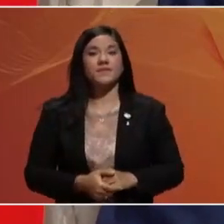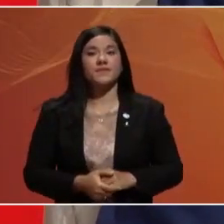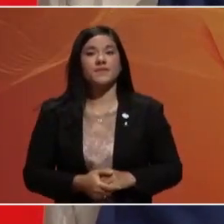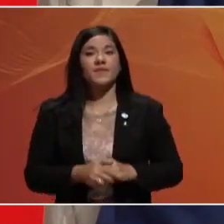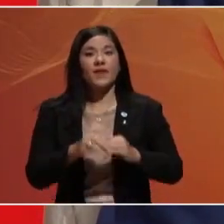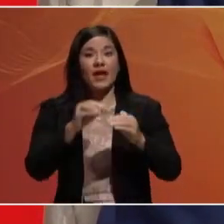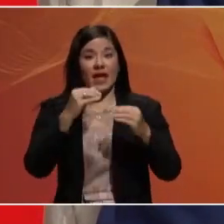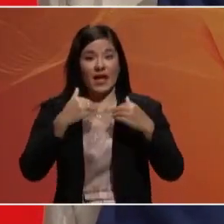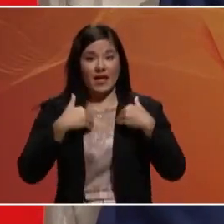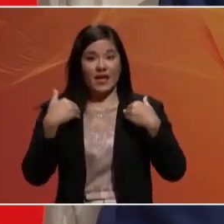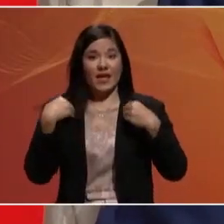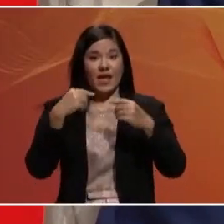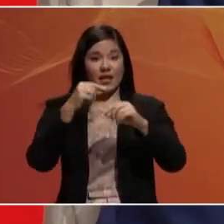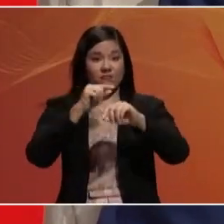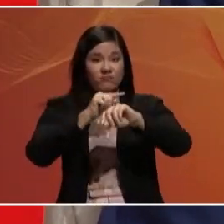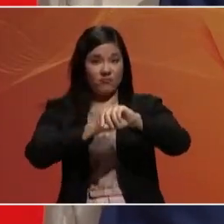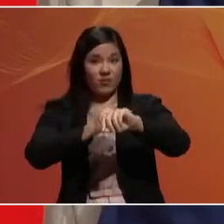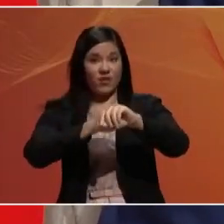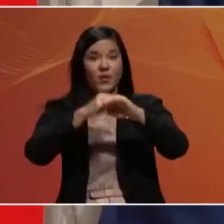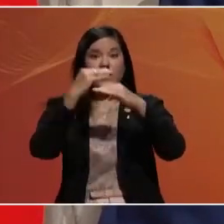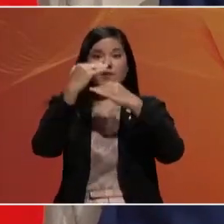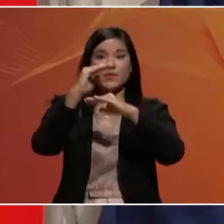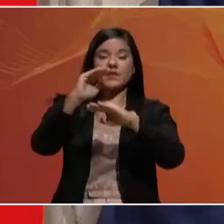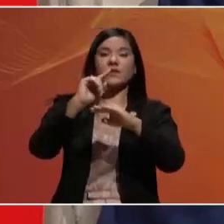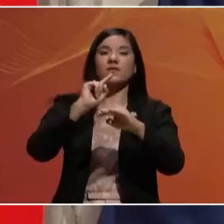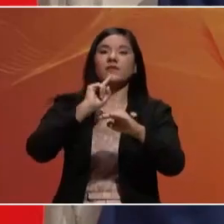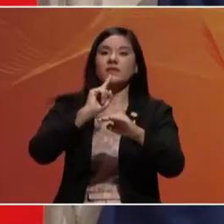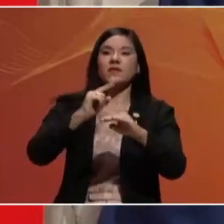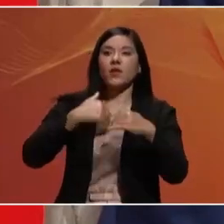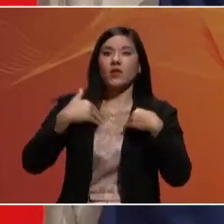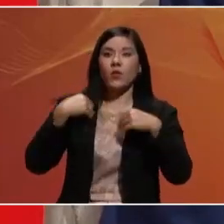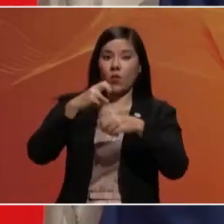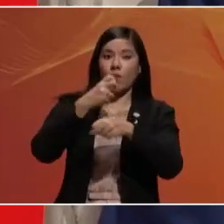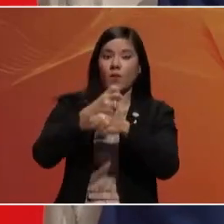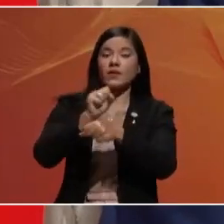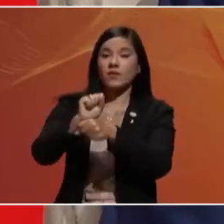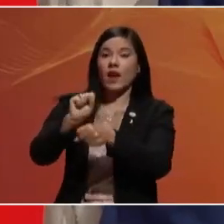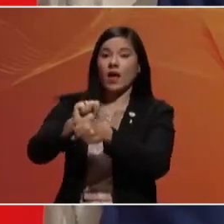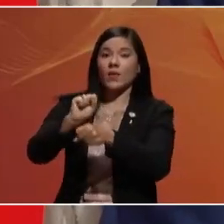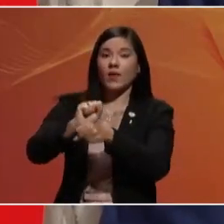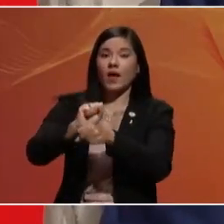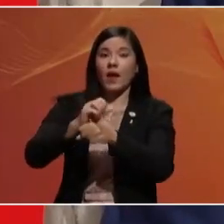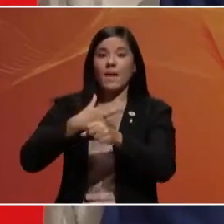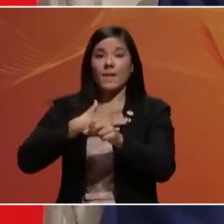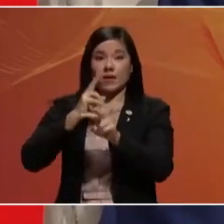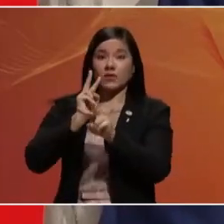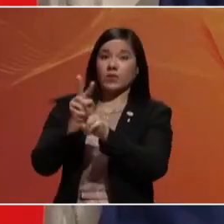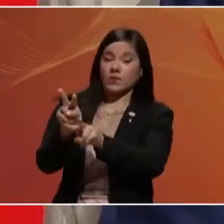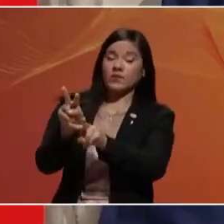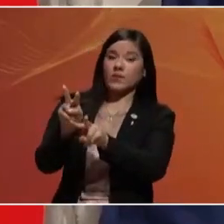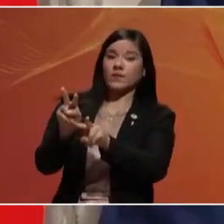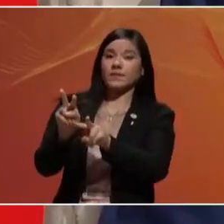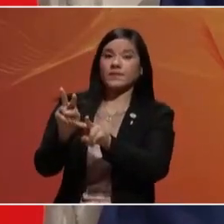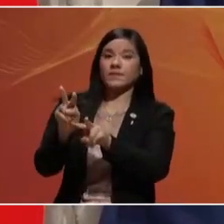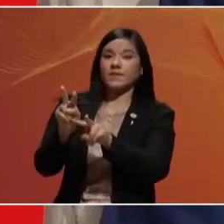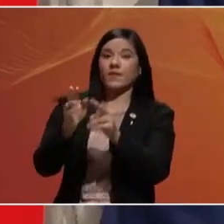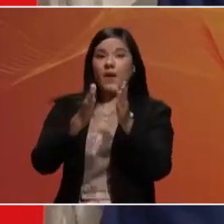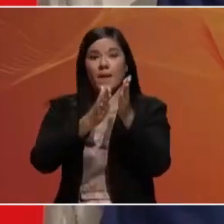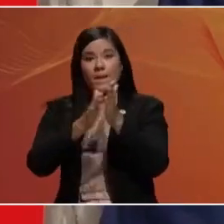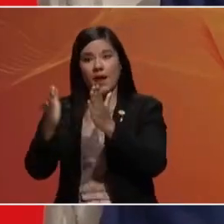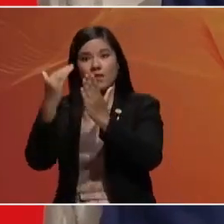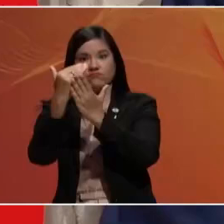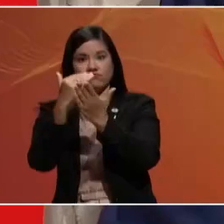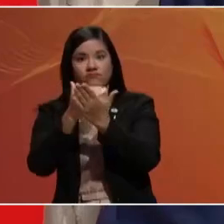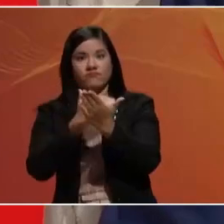en el tiempo establecido. Es decir, yo tengo un compromiso laboral con mi supervisor, un plan operativo que yo